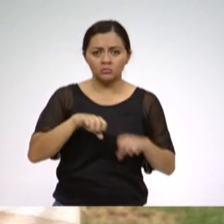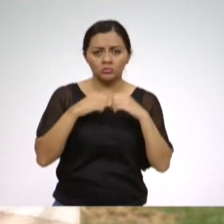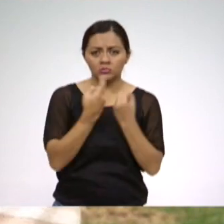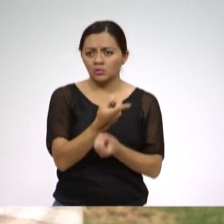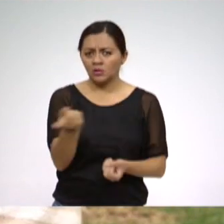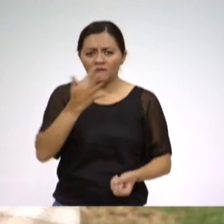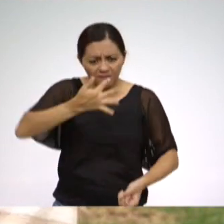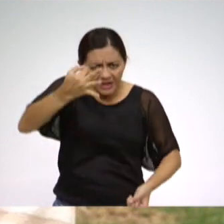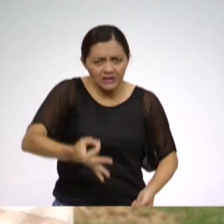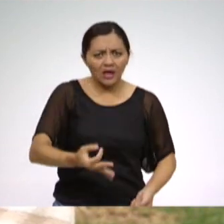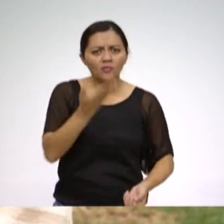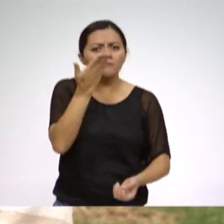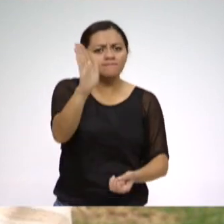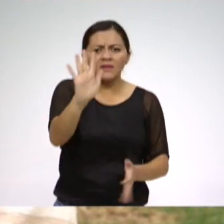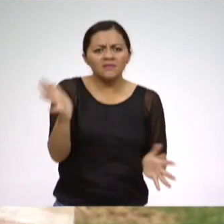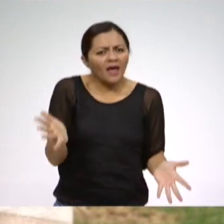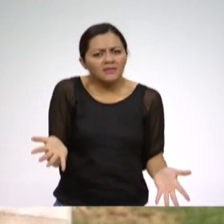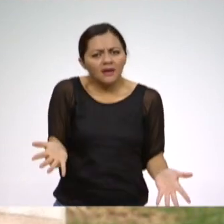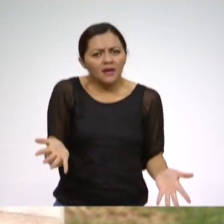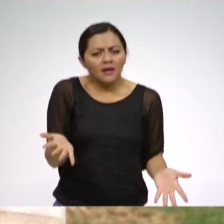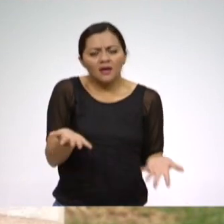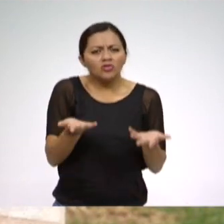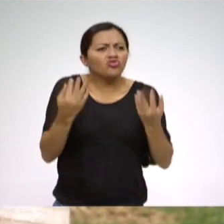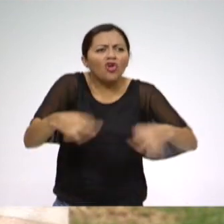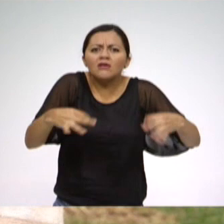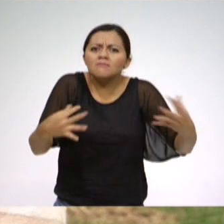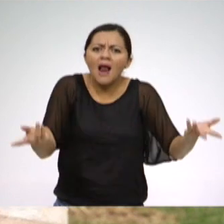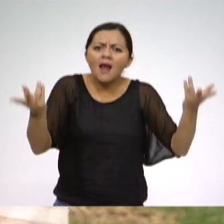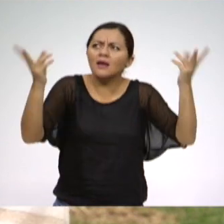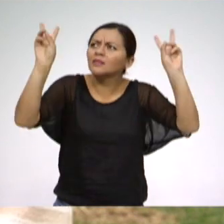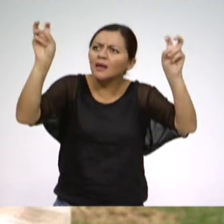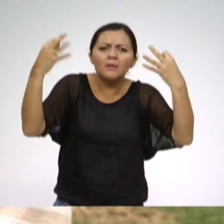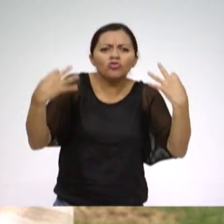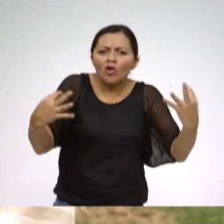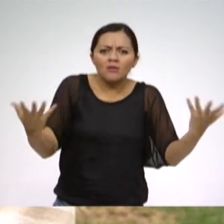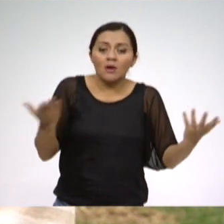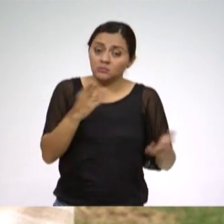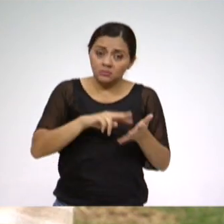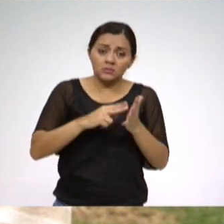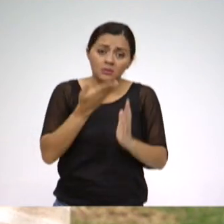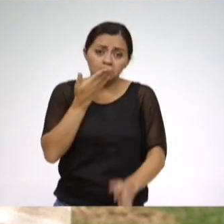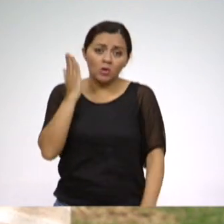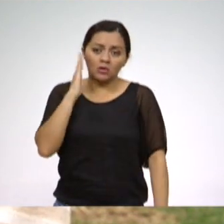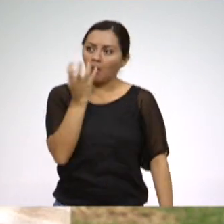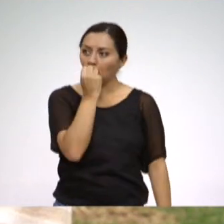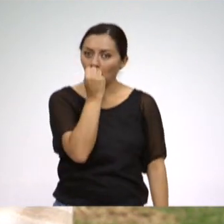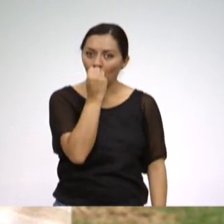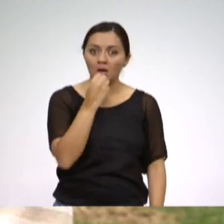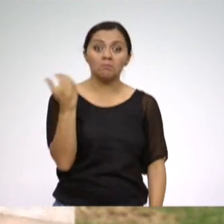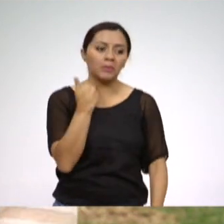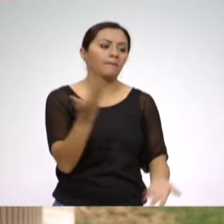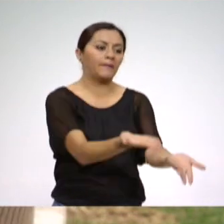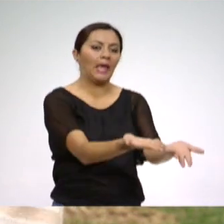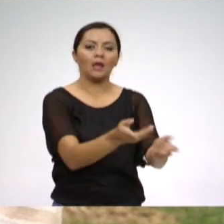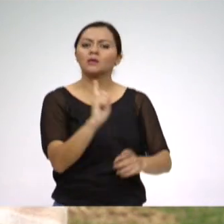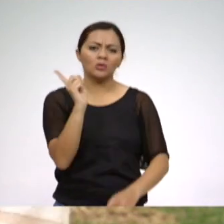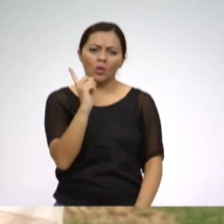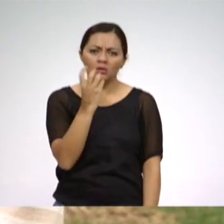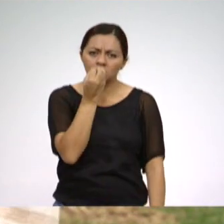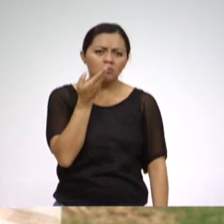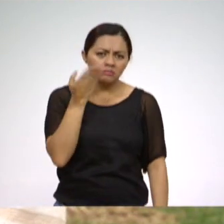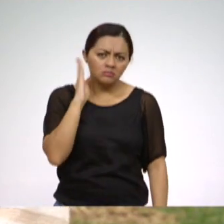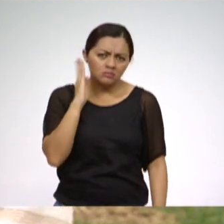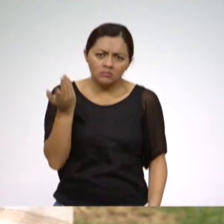la verdad, de no decir algo tan natural, algo tan real, es algo que sí causa, o sea, esta